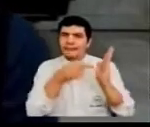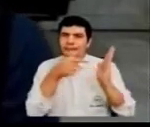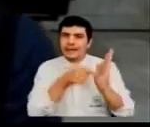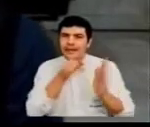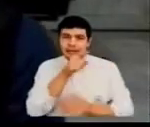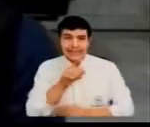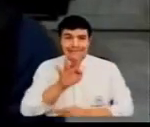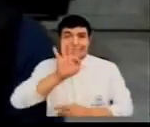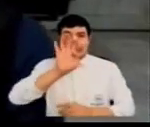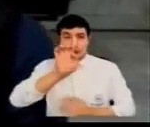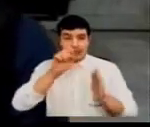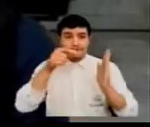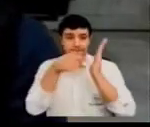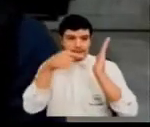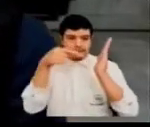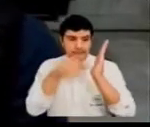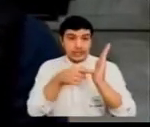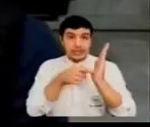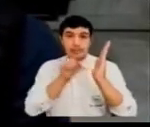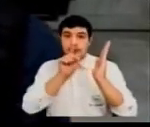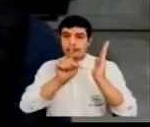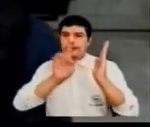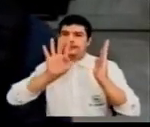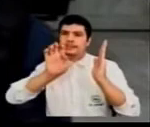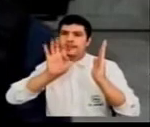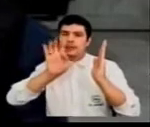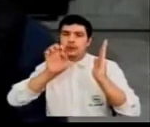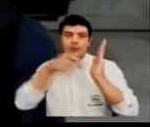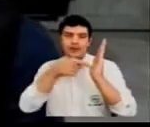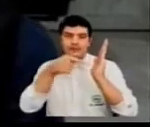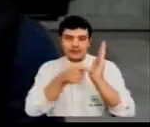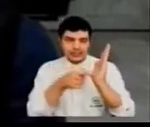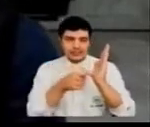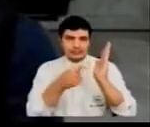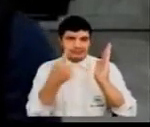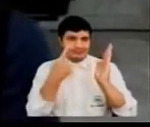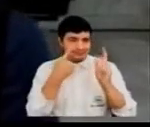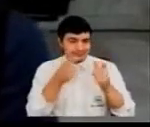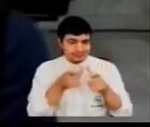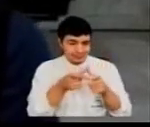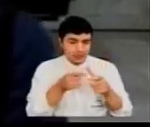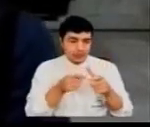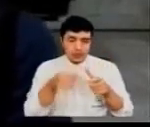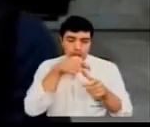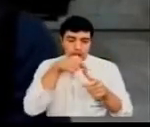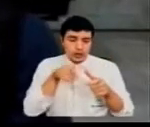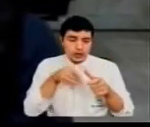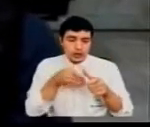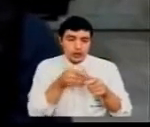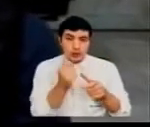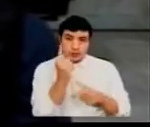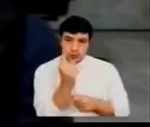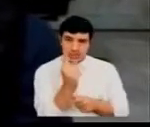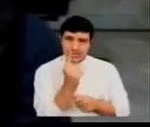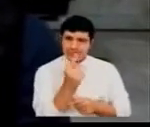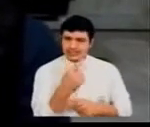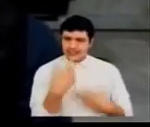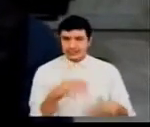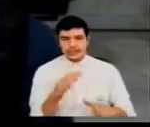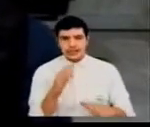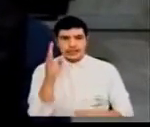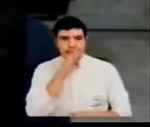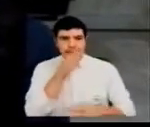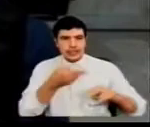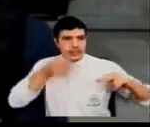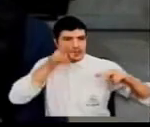como jabón antibacterial a 33.000 pesos y no a 6.700 como debe ser. Varios